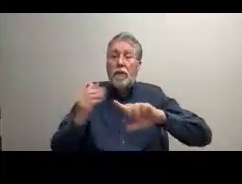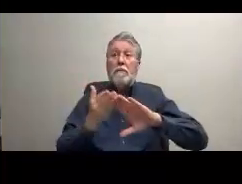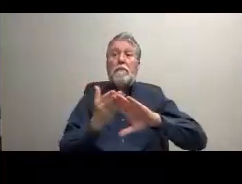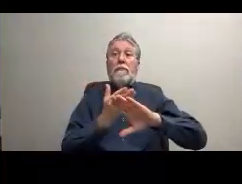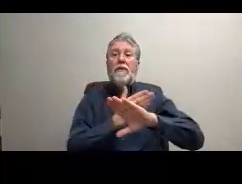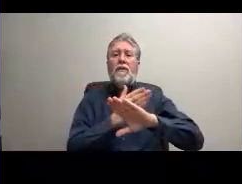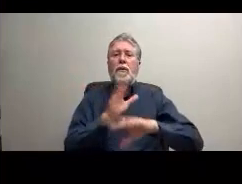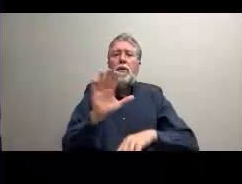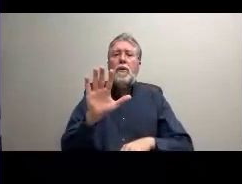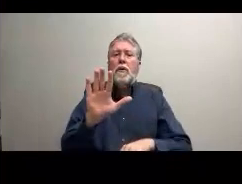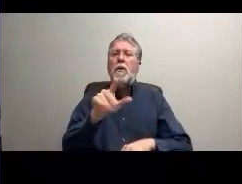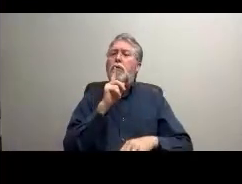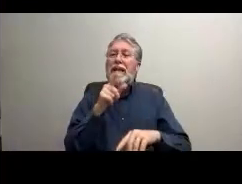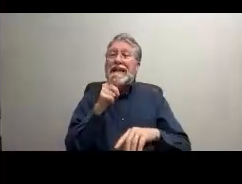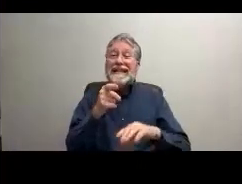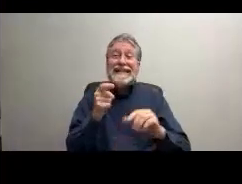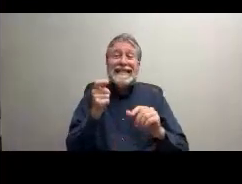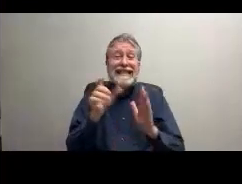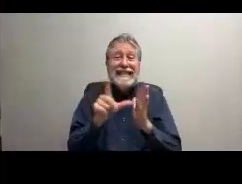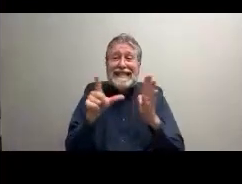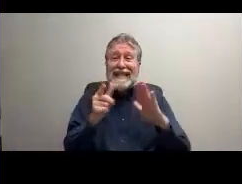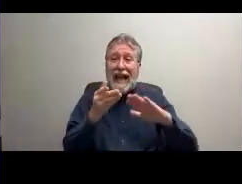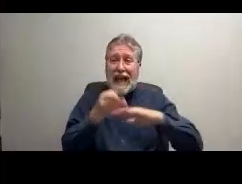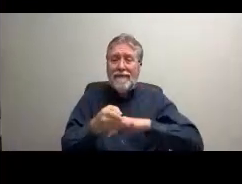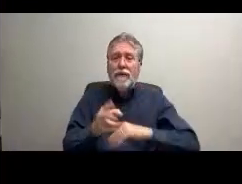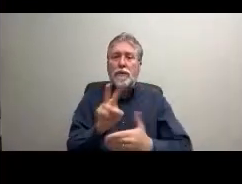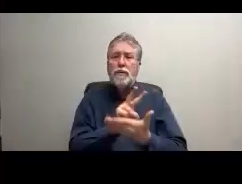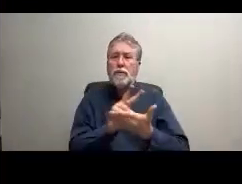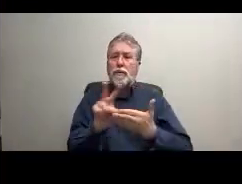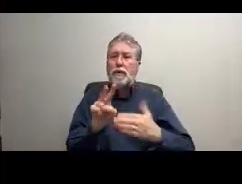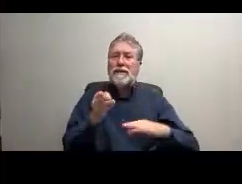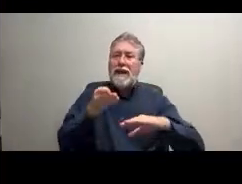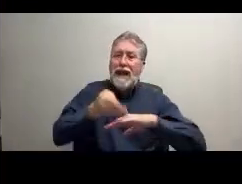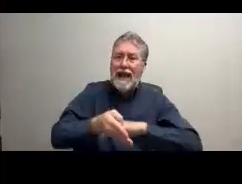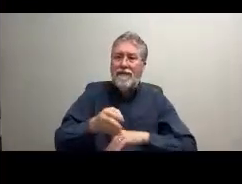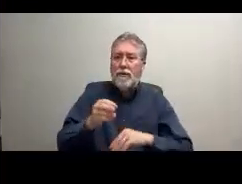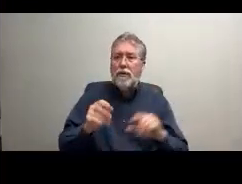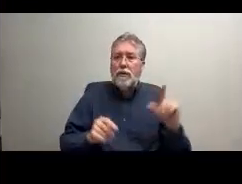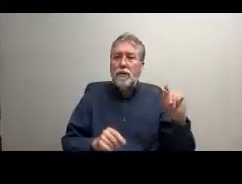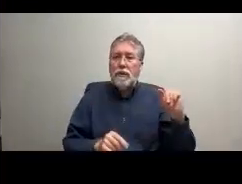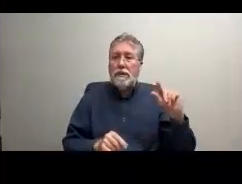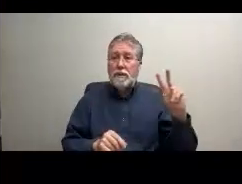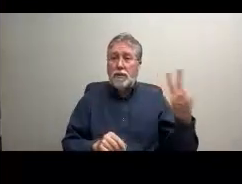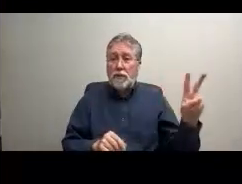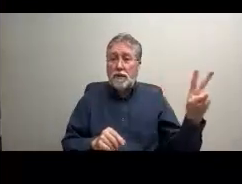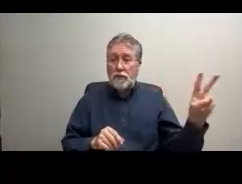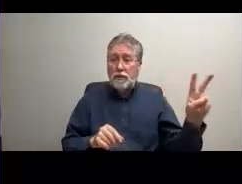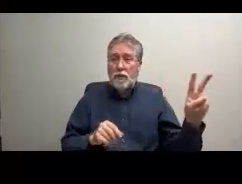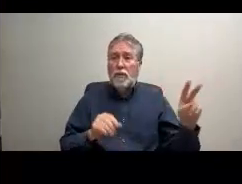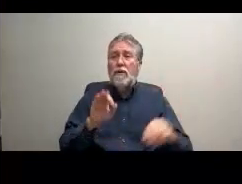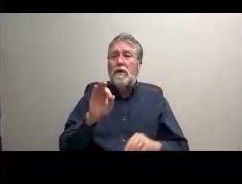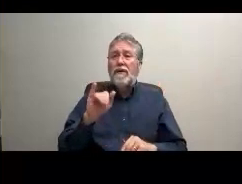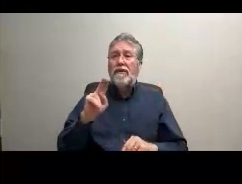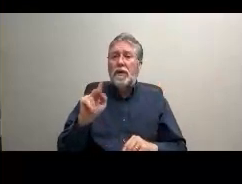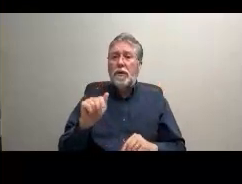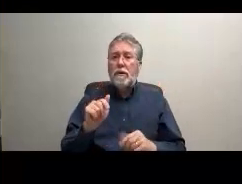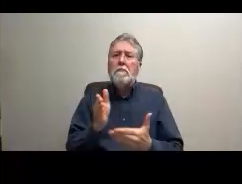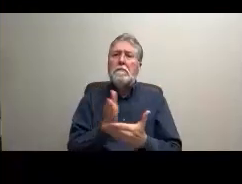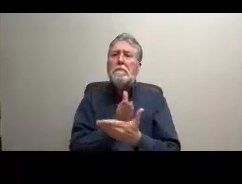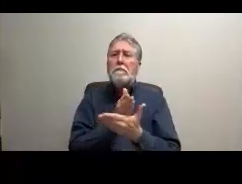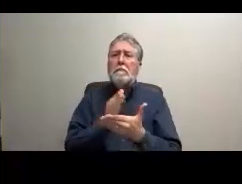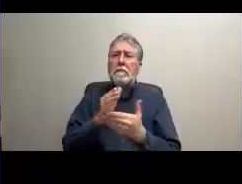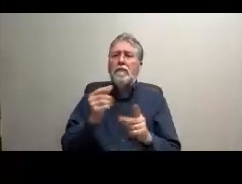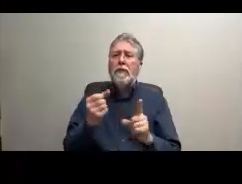Fiona. Estas son las 2 semanas siguientes a Fiona en 2022, y esta es la puntuación media de anomalía para ese periodo.